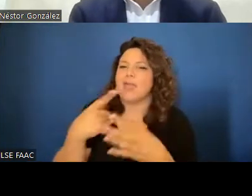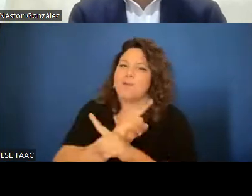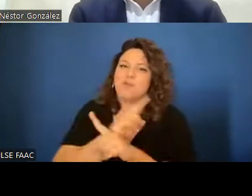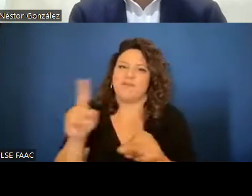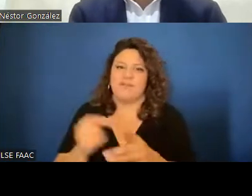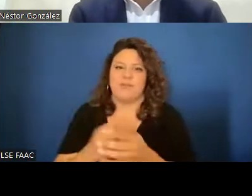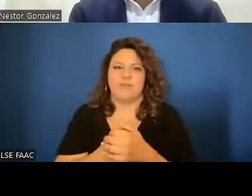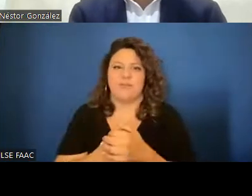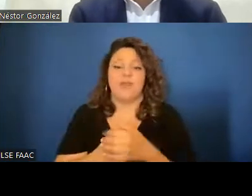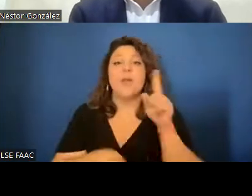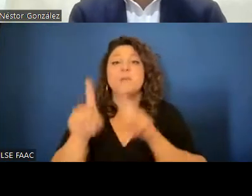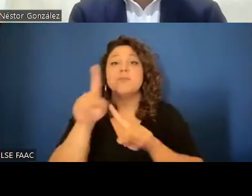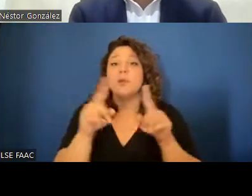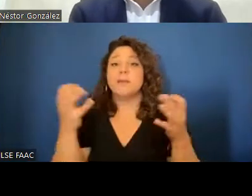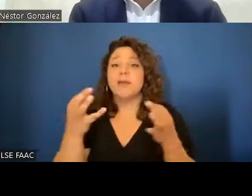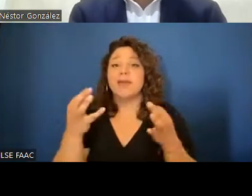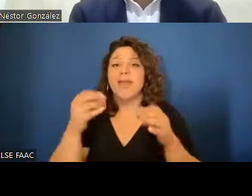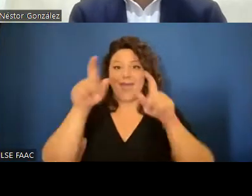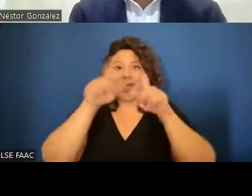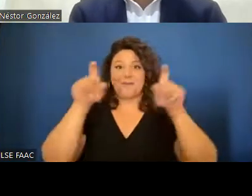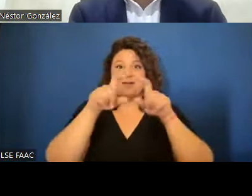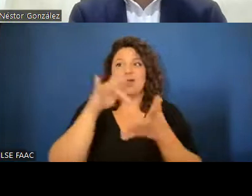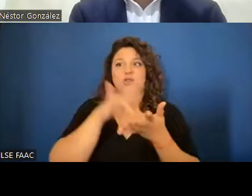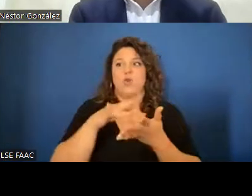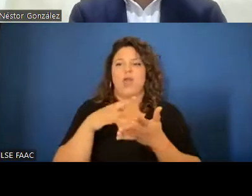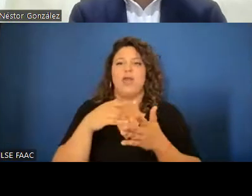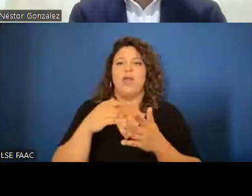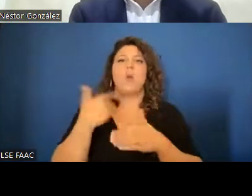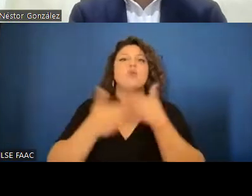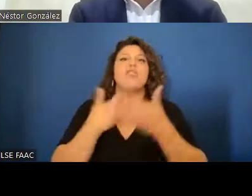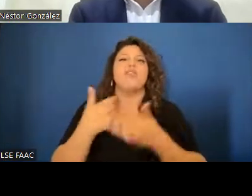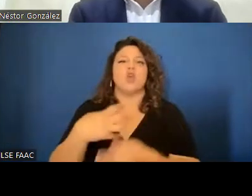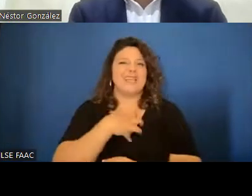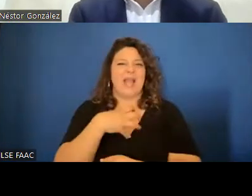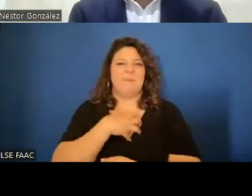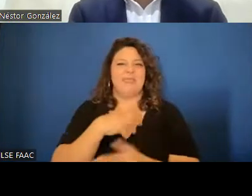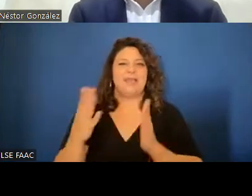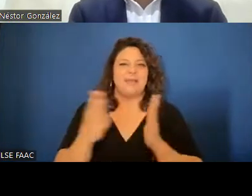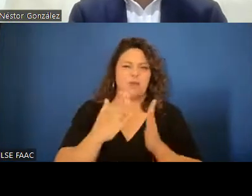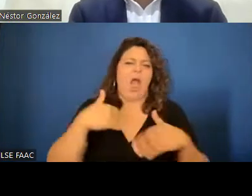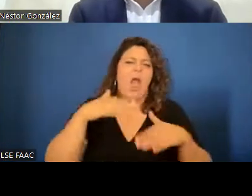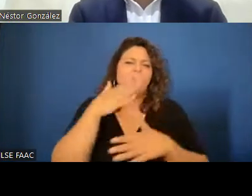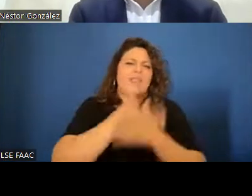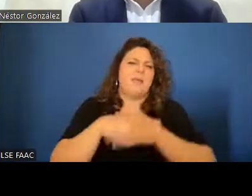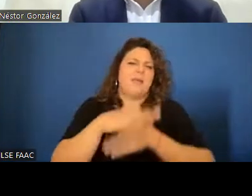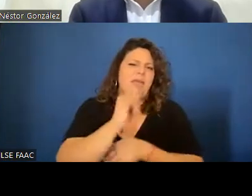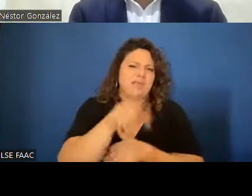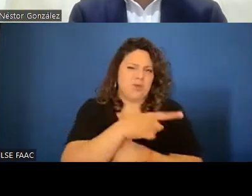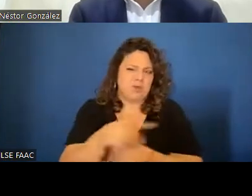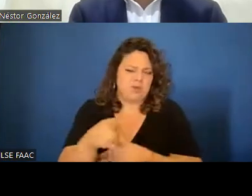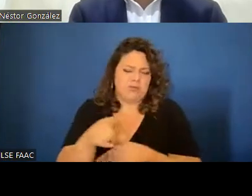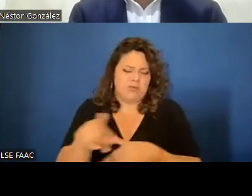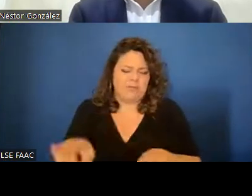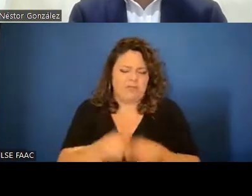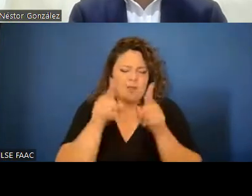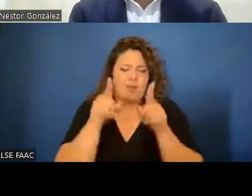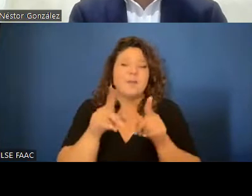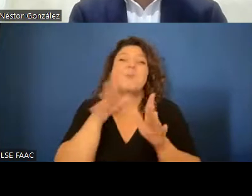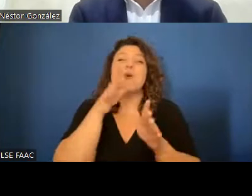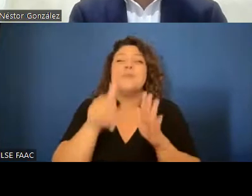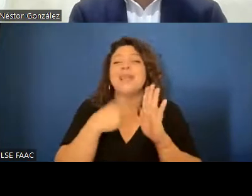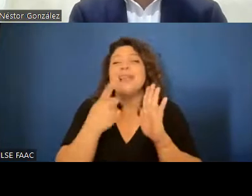jurídico, sino a efectos probatorios para que prosperen esas acciones legales, pues es a veces un